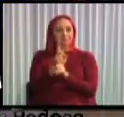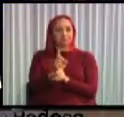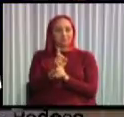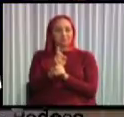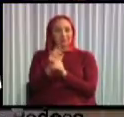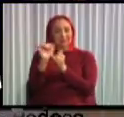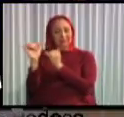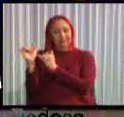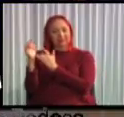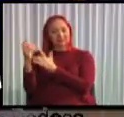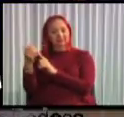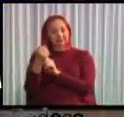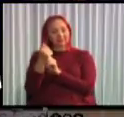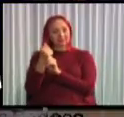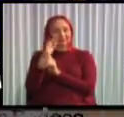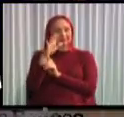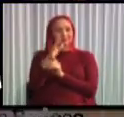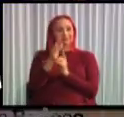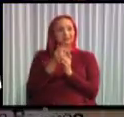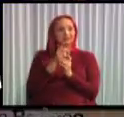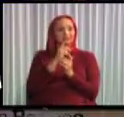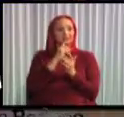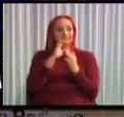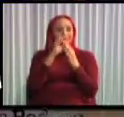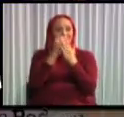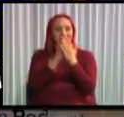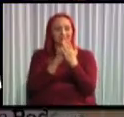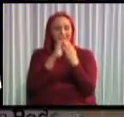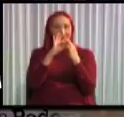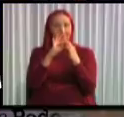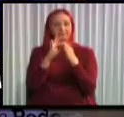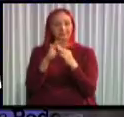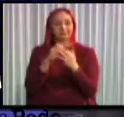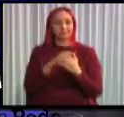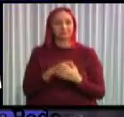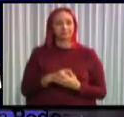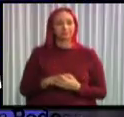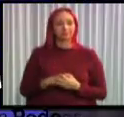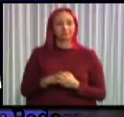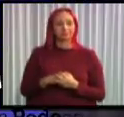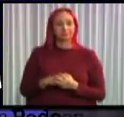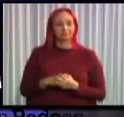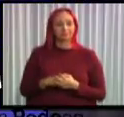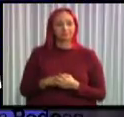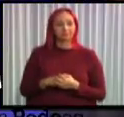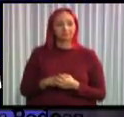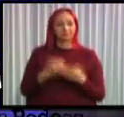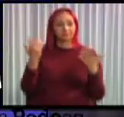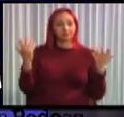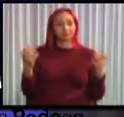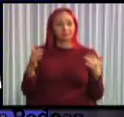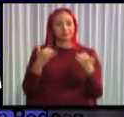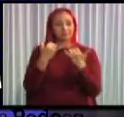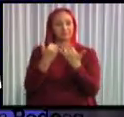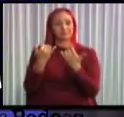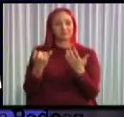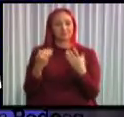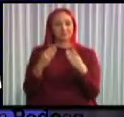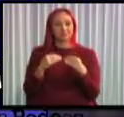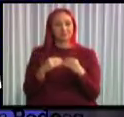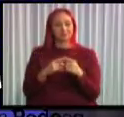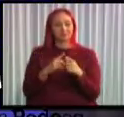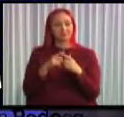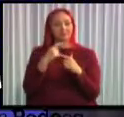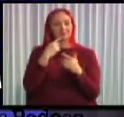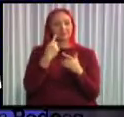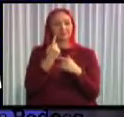extra a retirar el respectivo premio que se han ganado en esta noche.